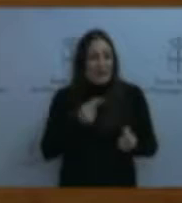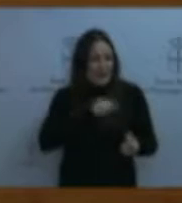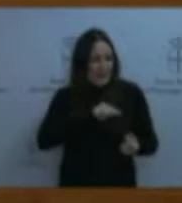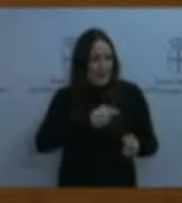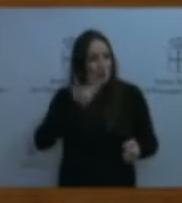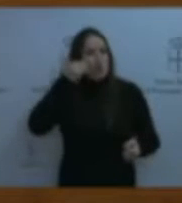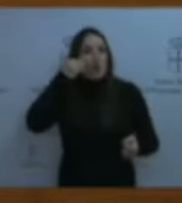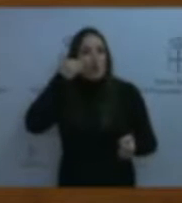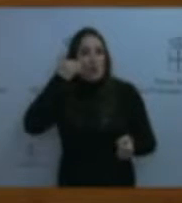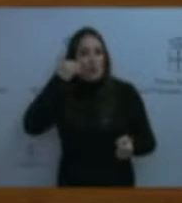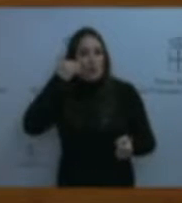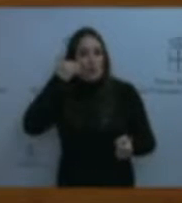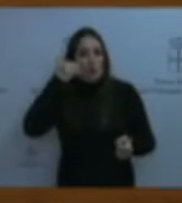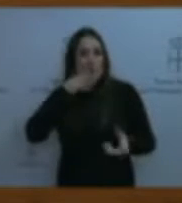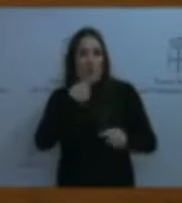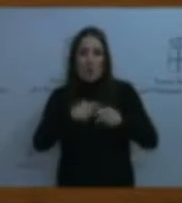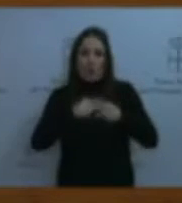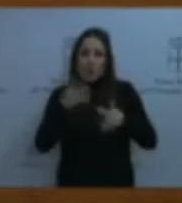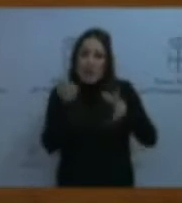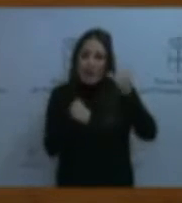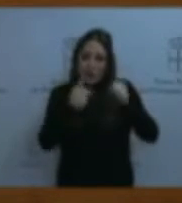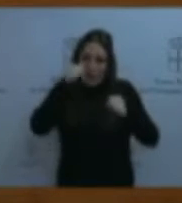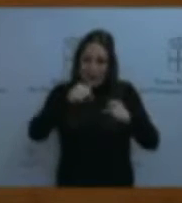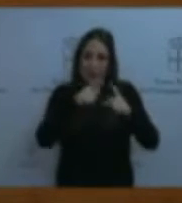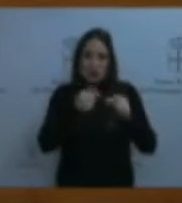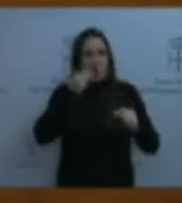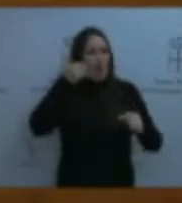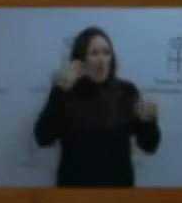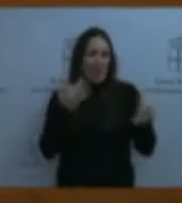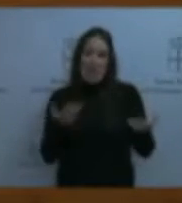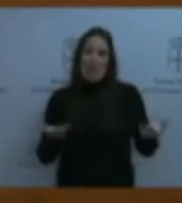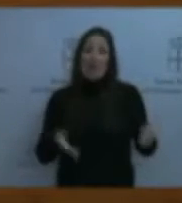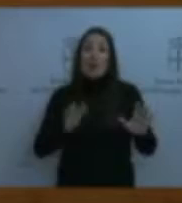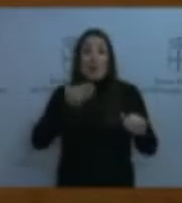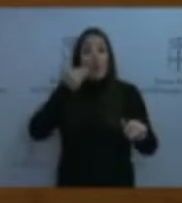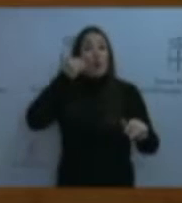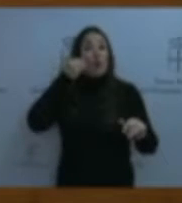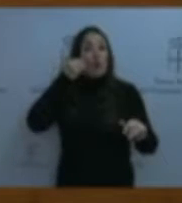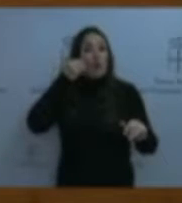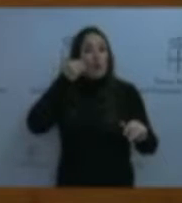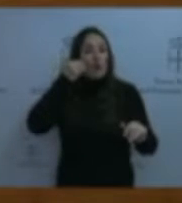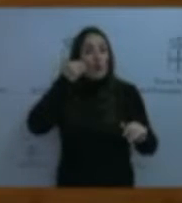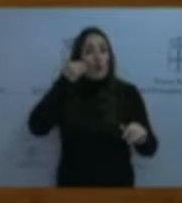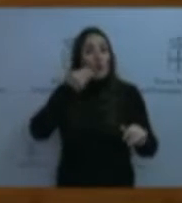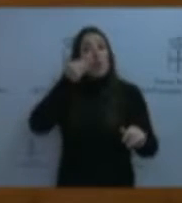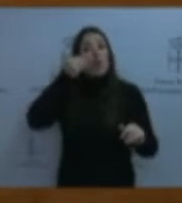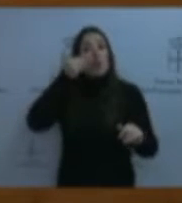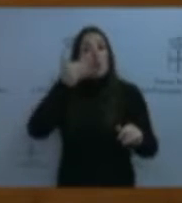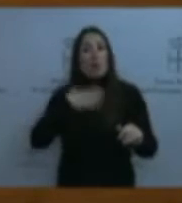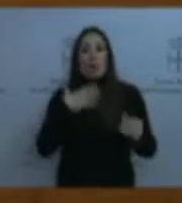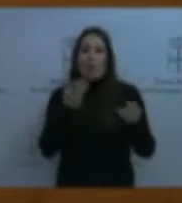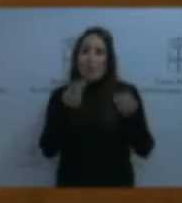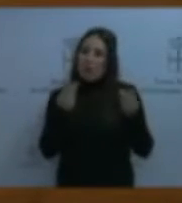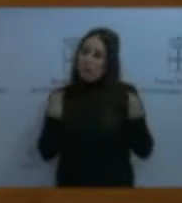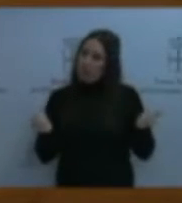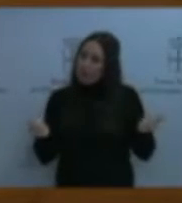orgullosos de nuestros productos lácteos, pero ese orgullo se puede perder